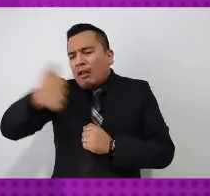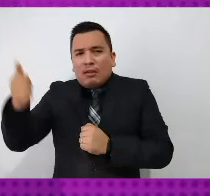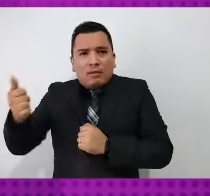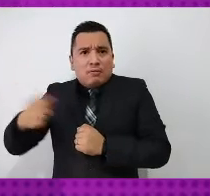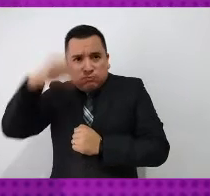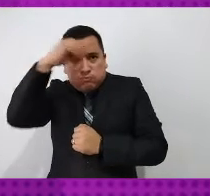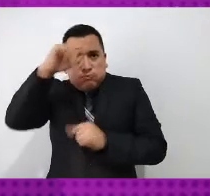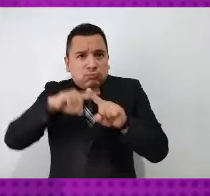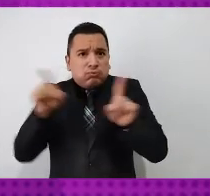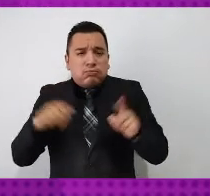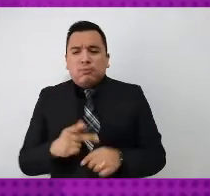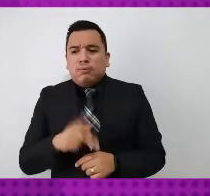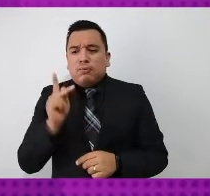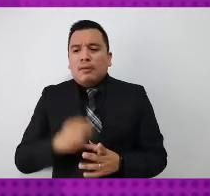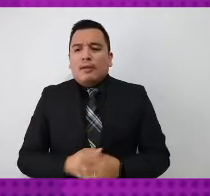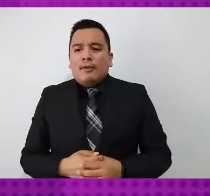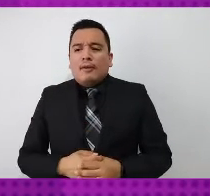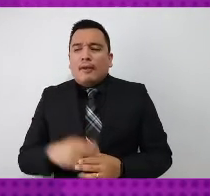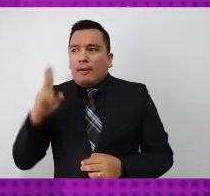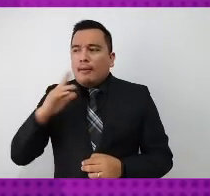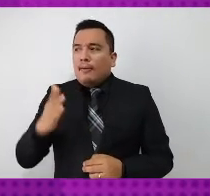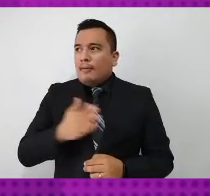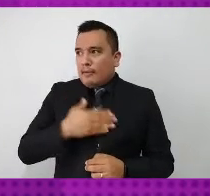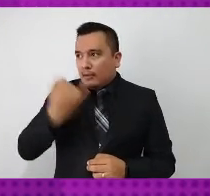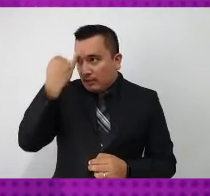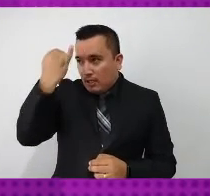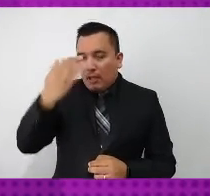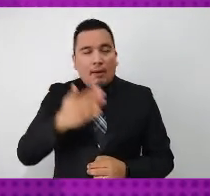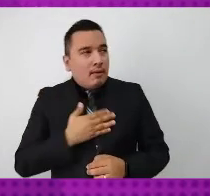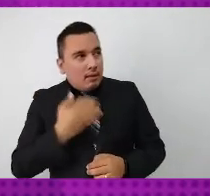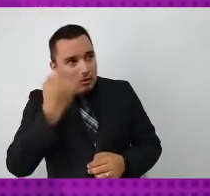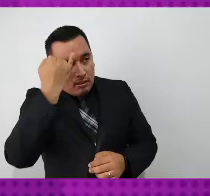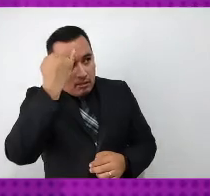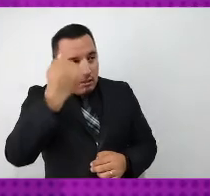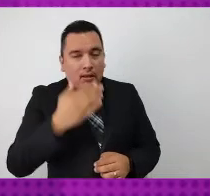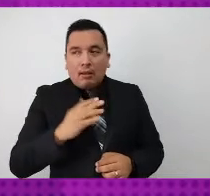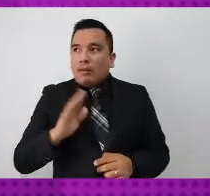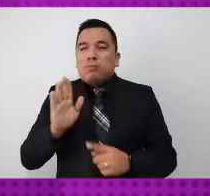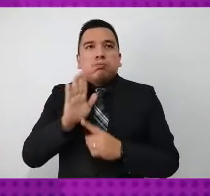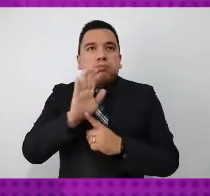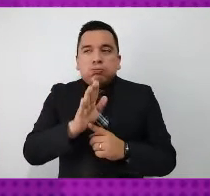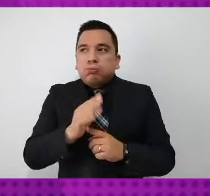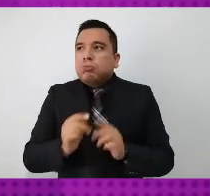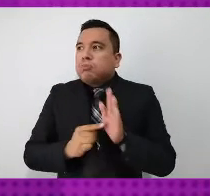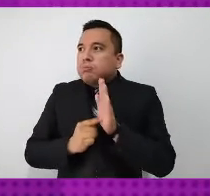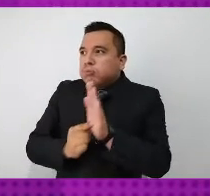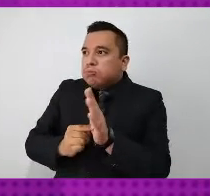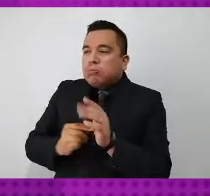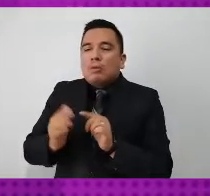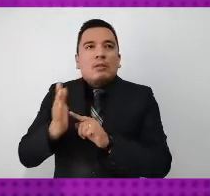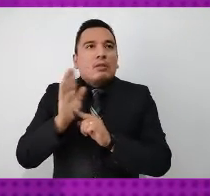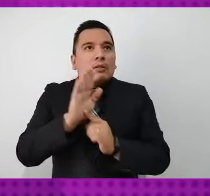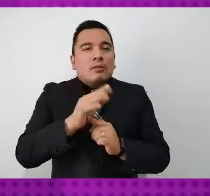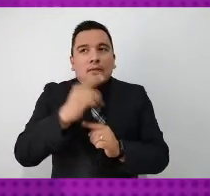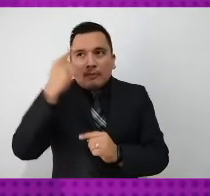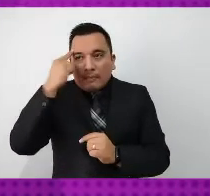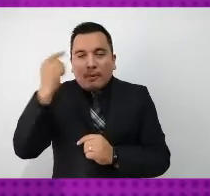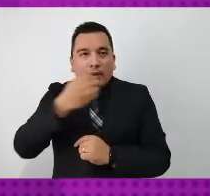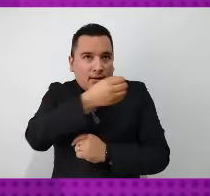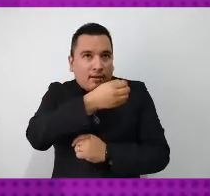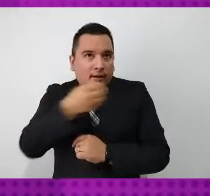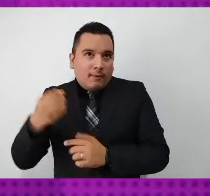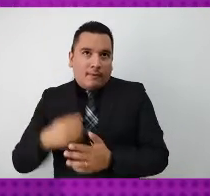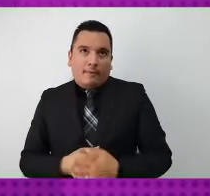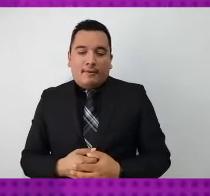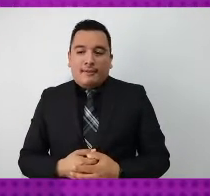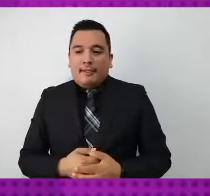sí es poner nuestros puntos de vista y todas nuestras propuestas para que se puedan ordenar y que dependiendo de la institución se